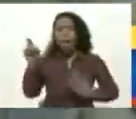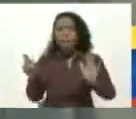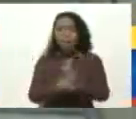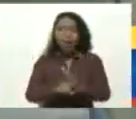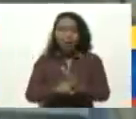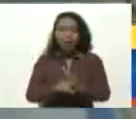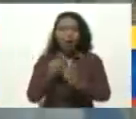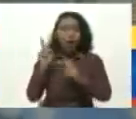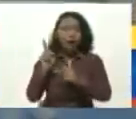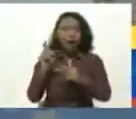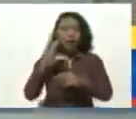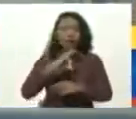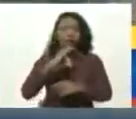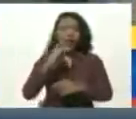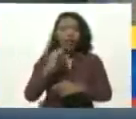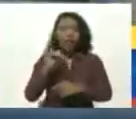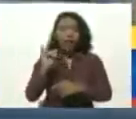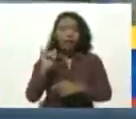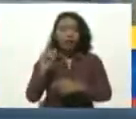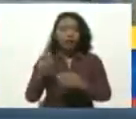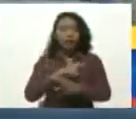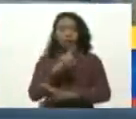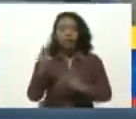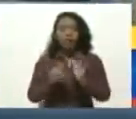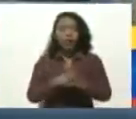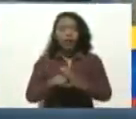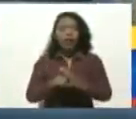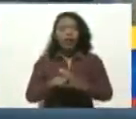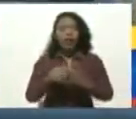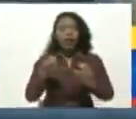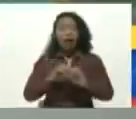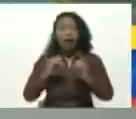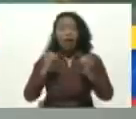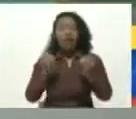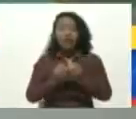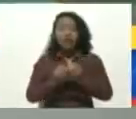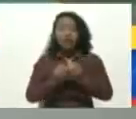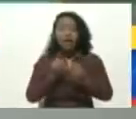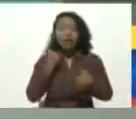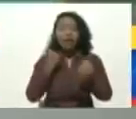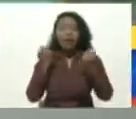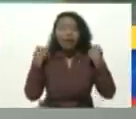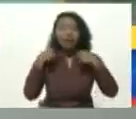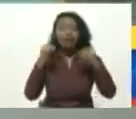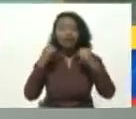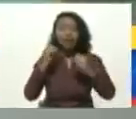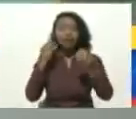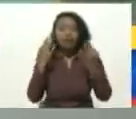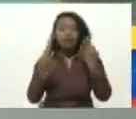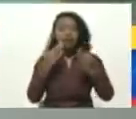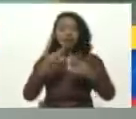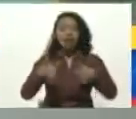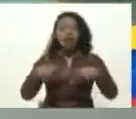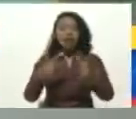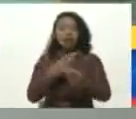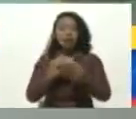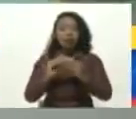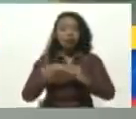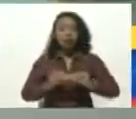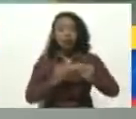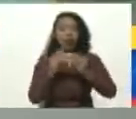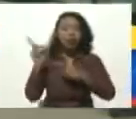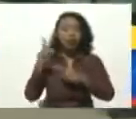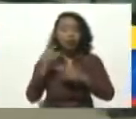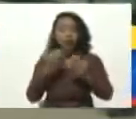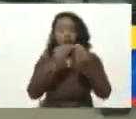CDI, que es el Centro Diagnóstico Integral, y la sala de rehabilitación, que beneficia a 56 sectores. Y aquí hemos hecho